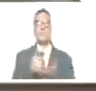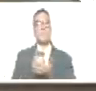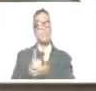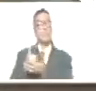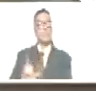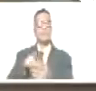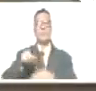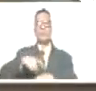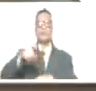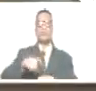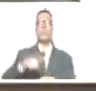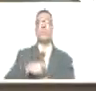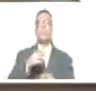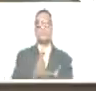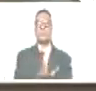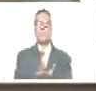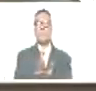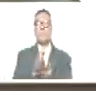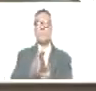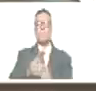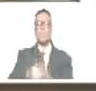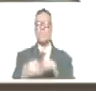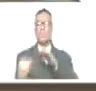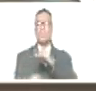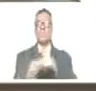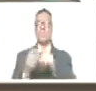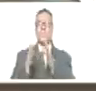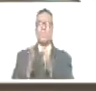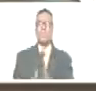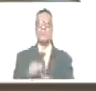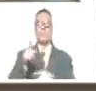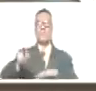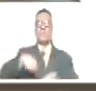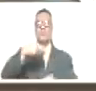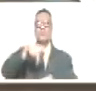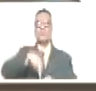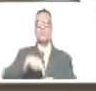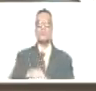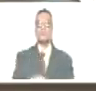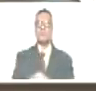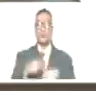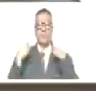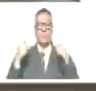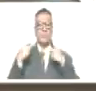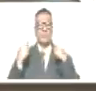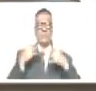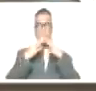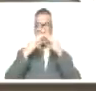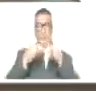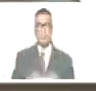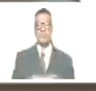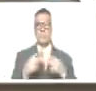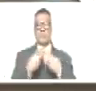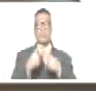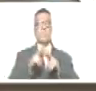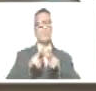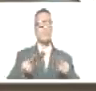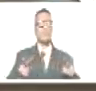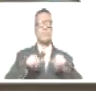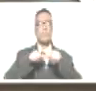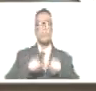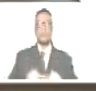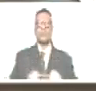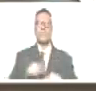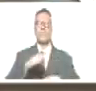dar solidez a la institucionalidad nacional, promoviendo y garantizando la paz y estabilidad como